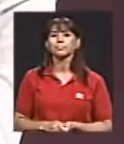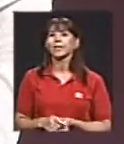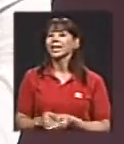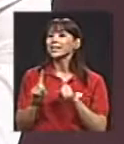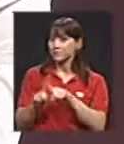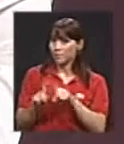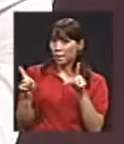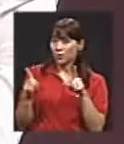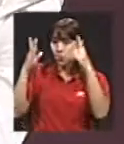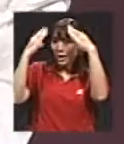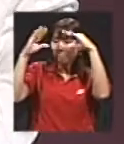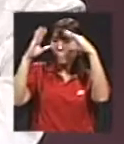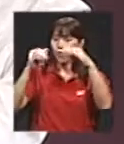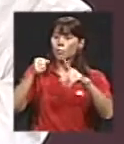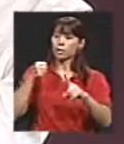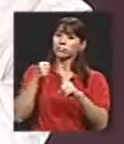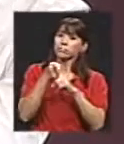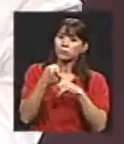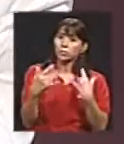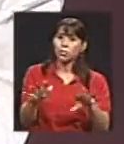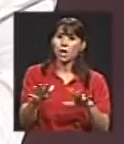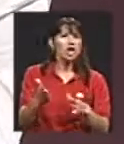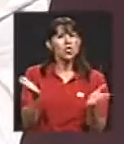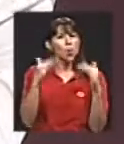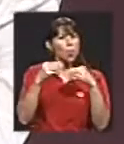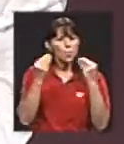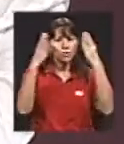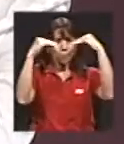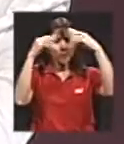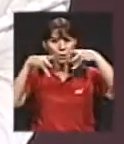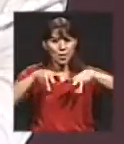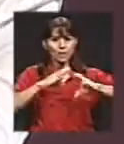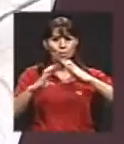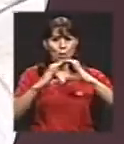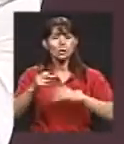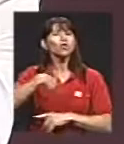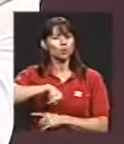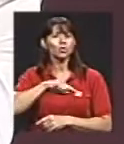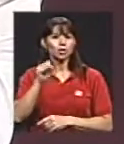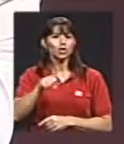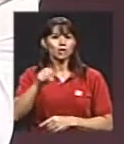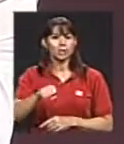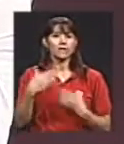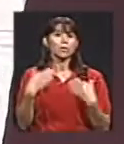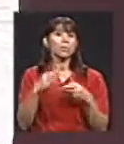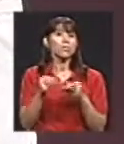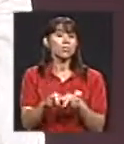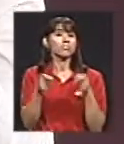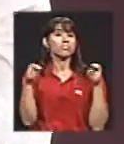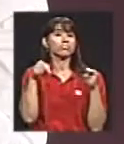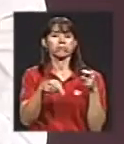el informe que genera su impacto no tuvo mucha cobertura de nosotros y le sacamos bastante informal sacamos bastante información en el semanario